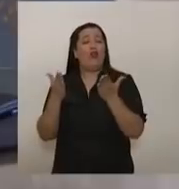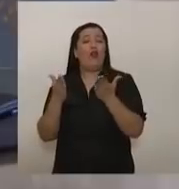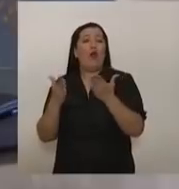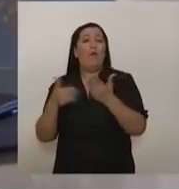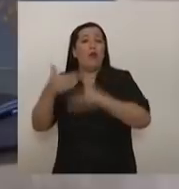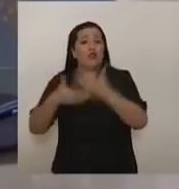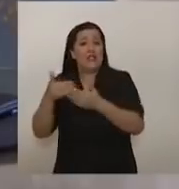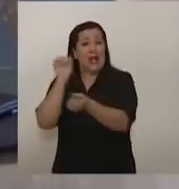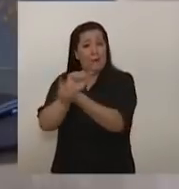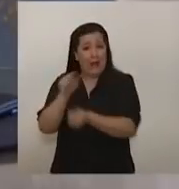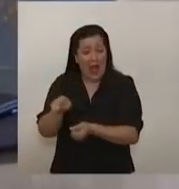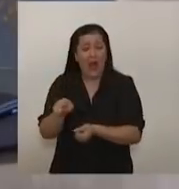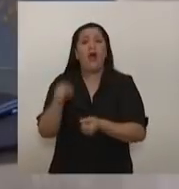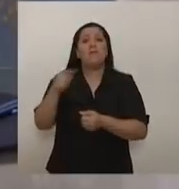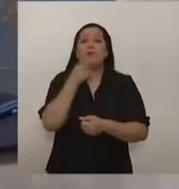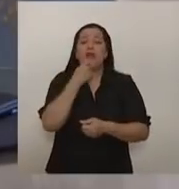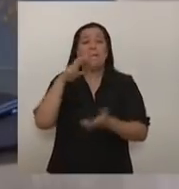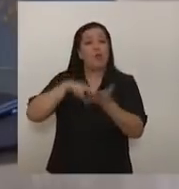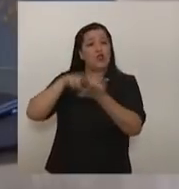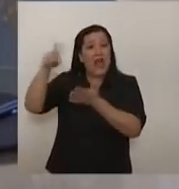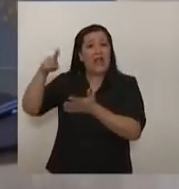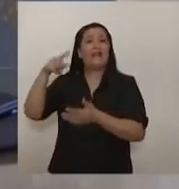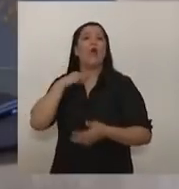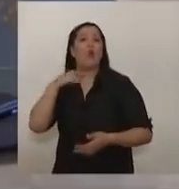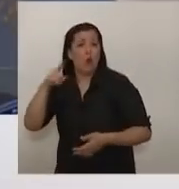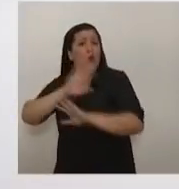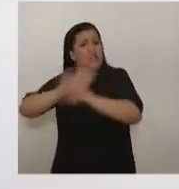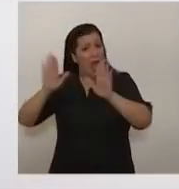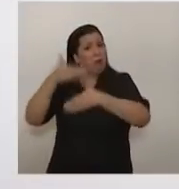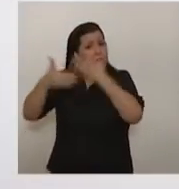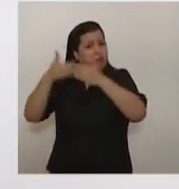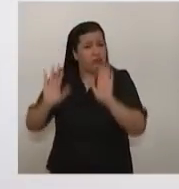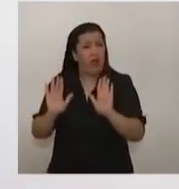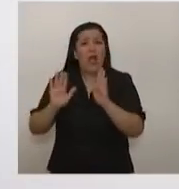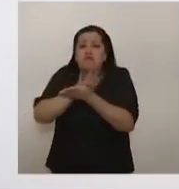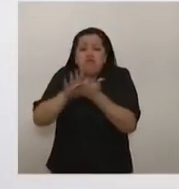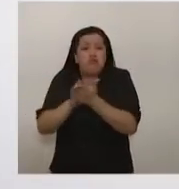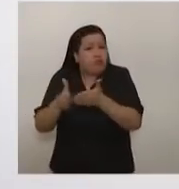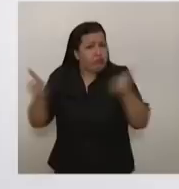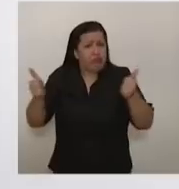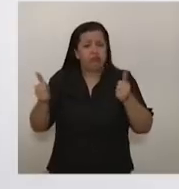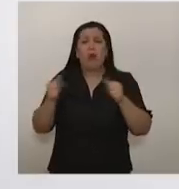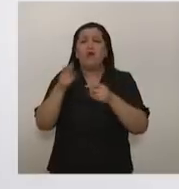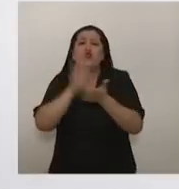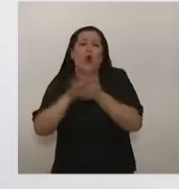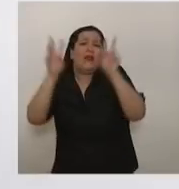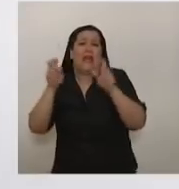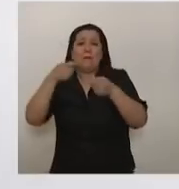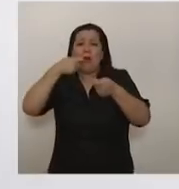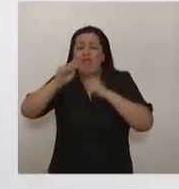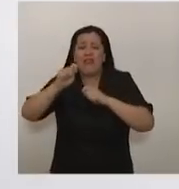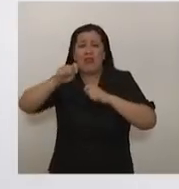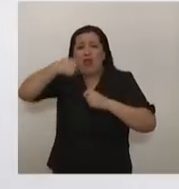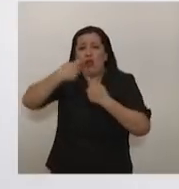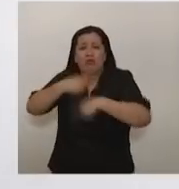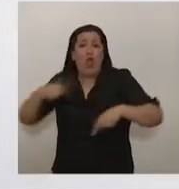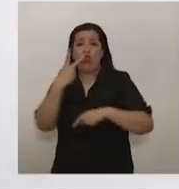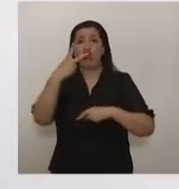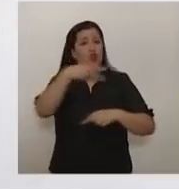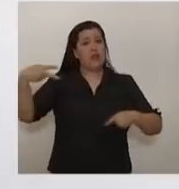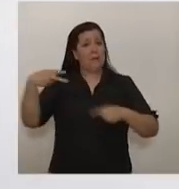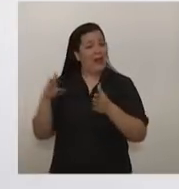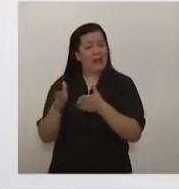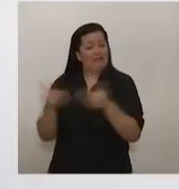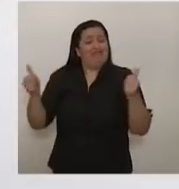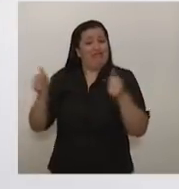Penal. En Salta y Jujuy, donde ya está funcionando, se resuelven casos por narcotráfico en 2 semanas,